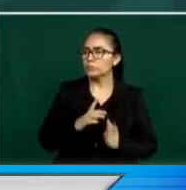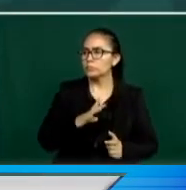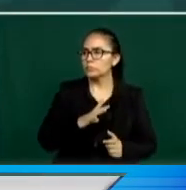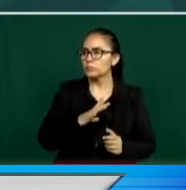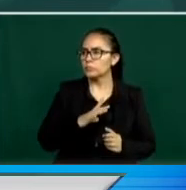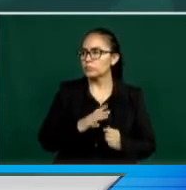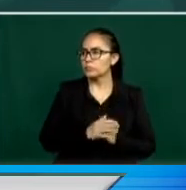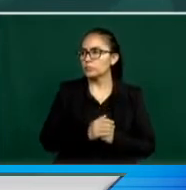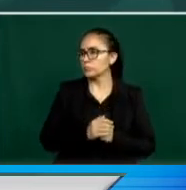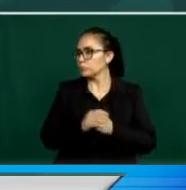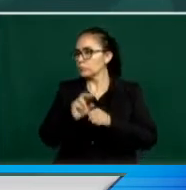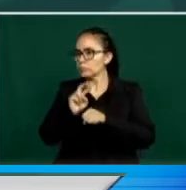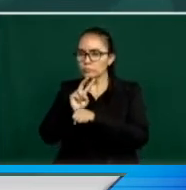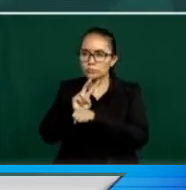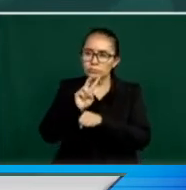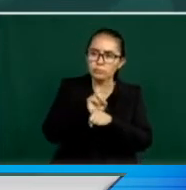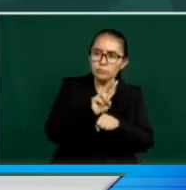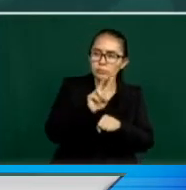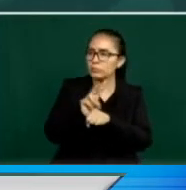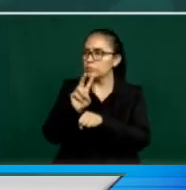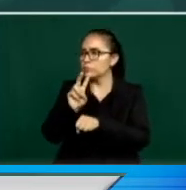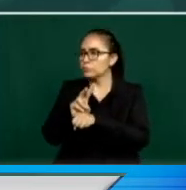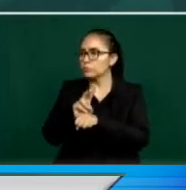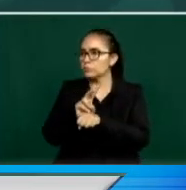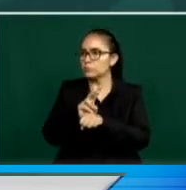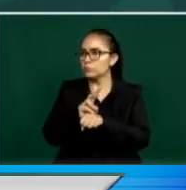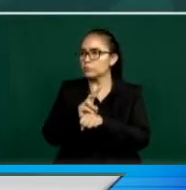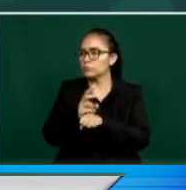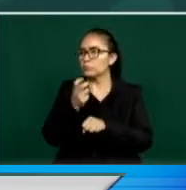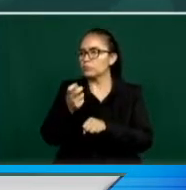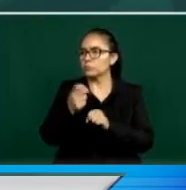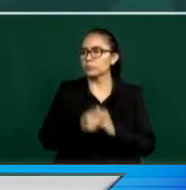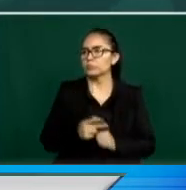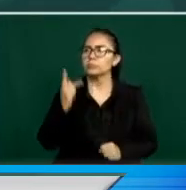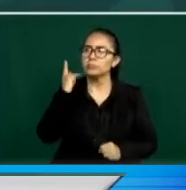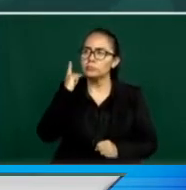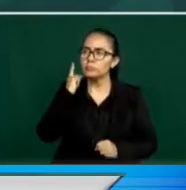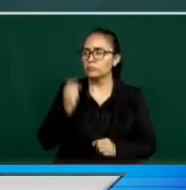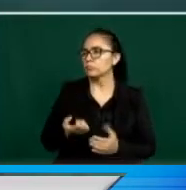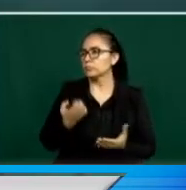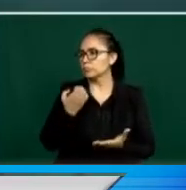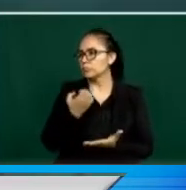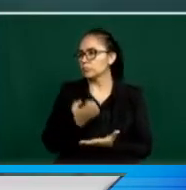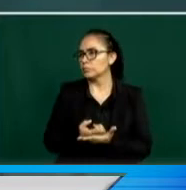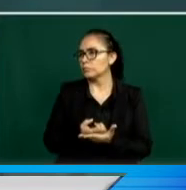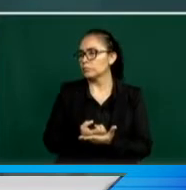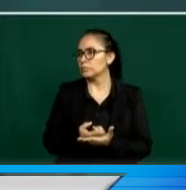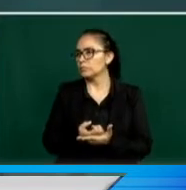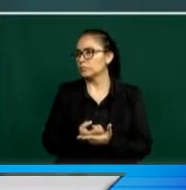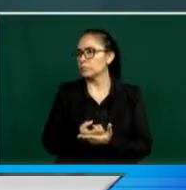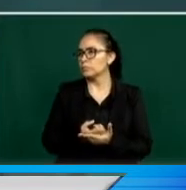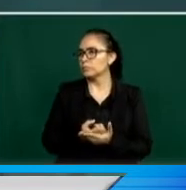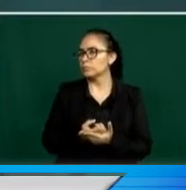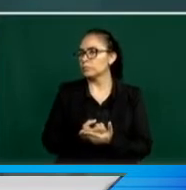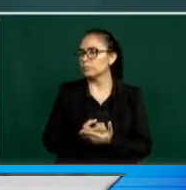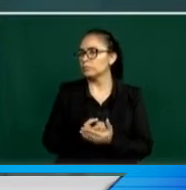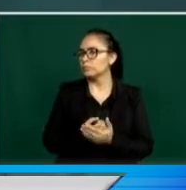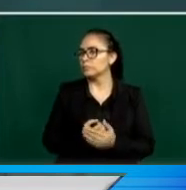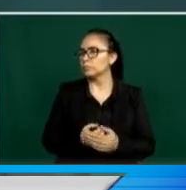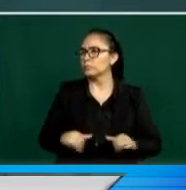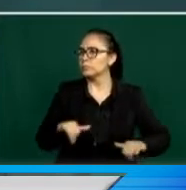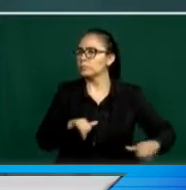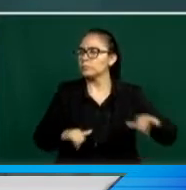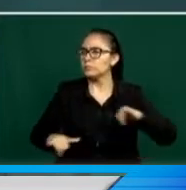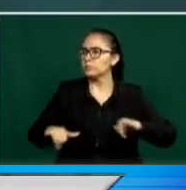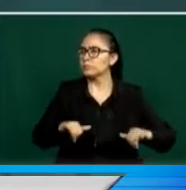de defensores de esa política económica neoliberal. Los medios de comunicación